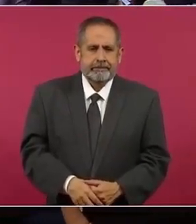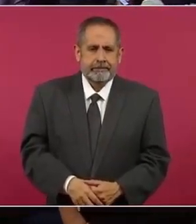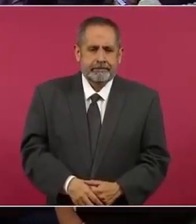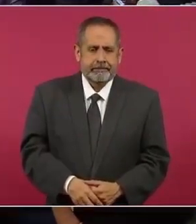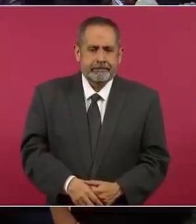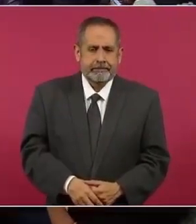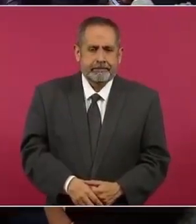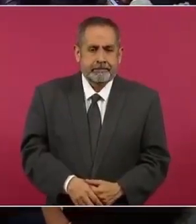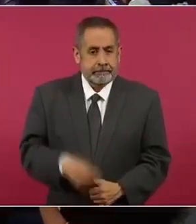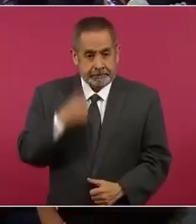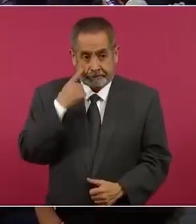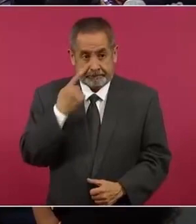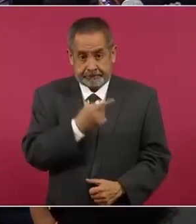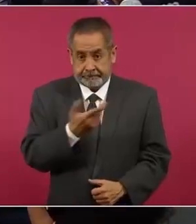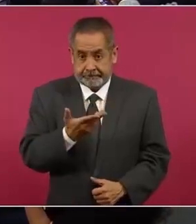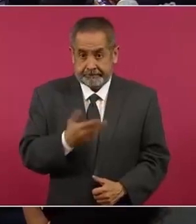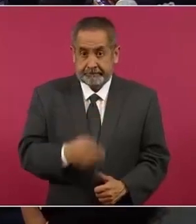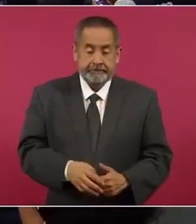mire